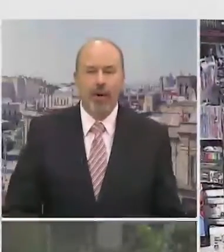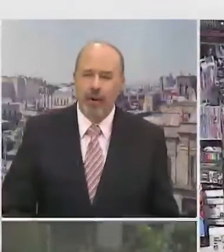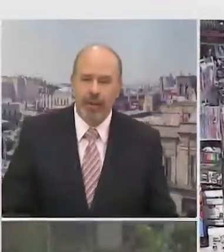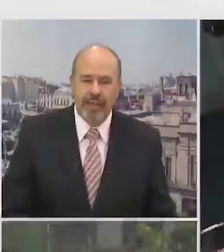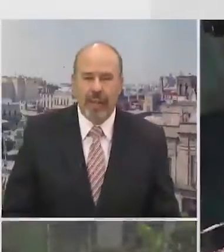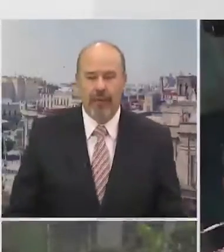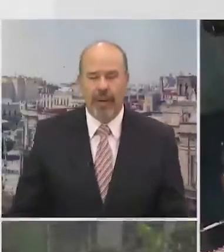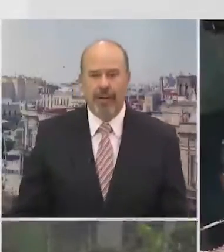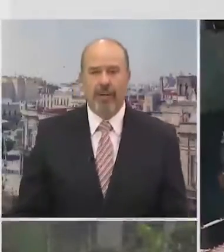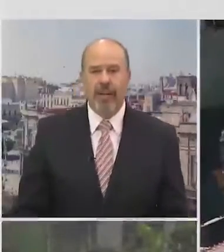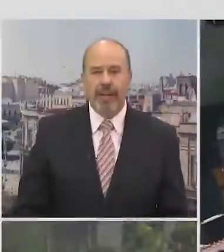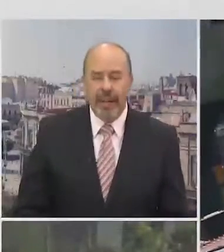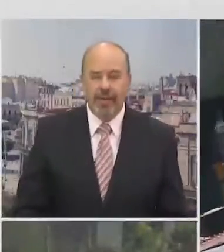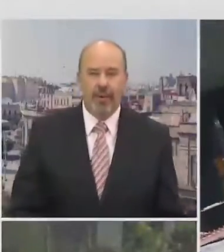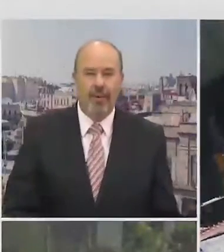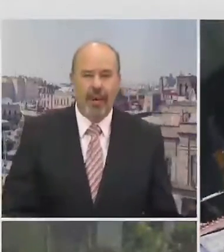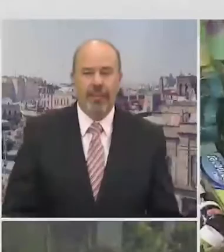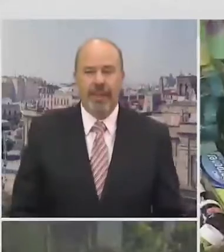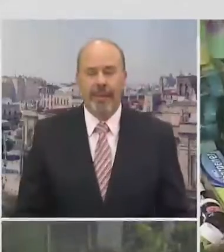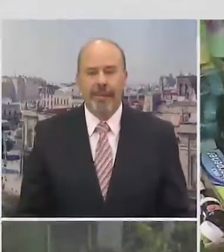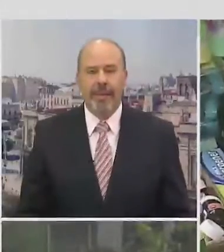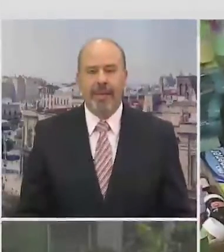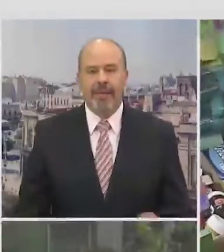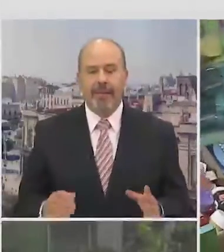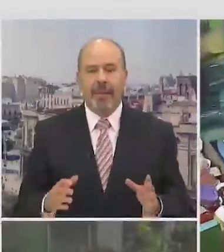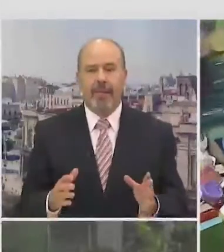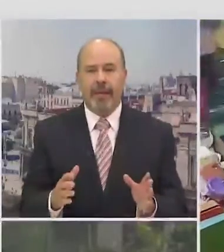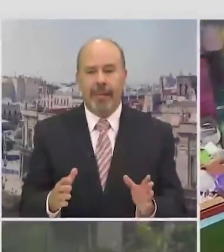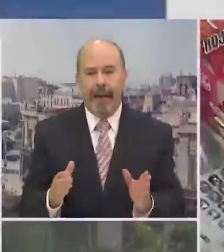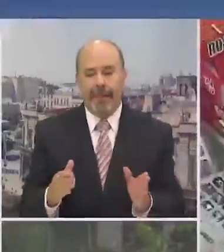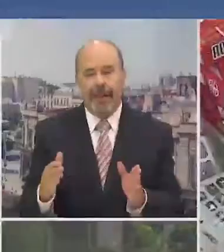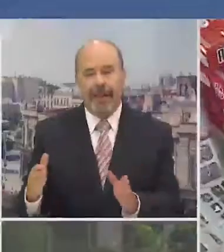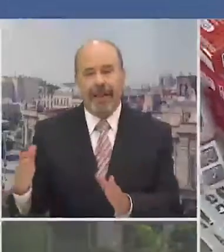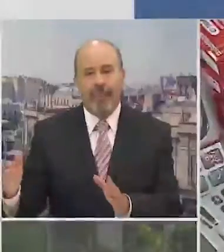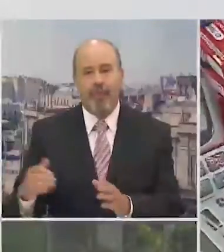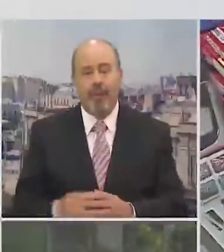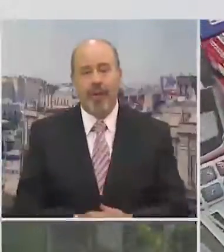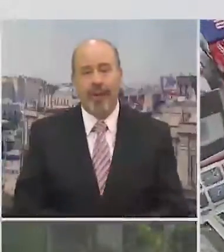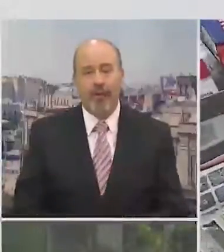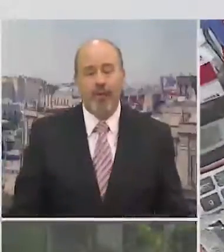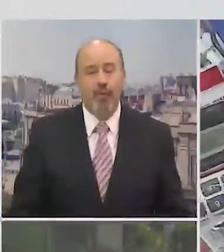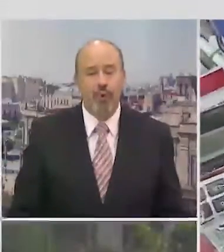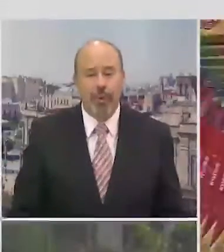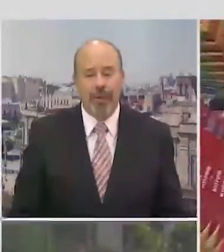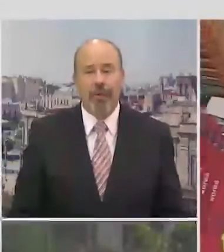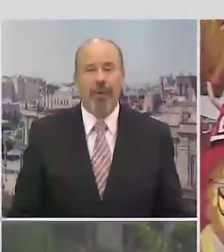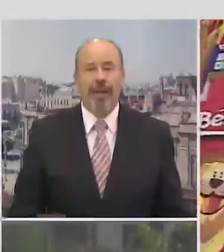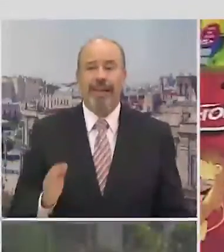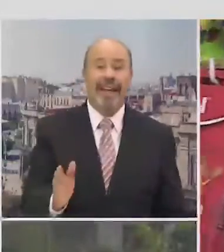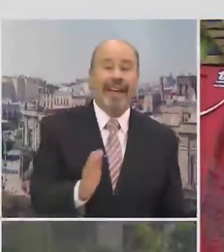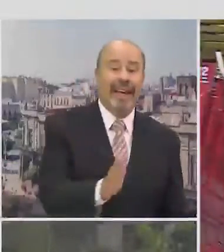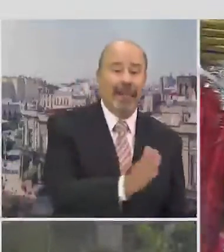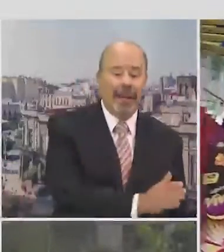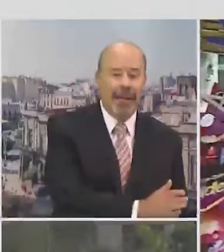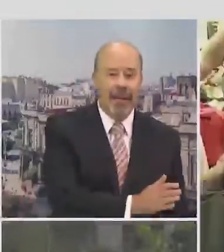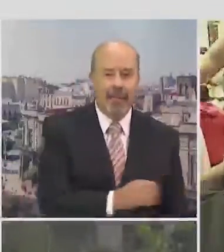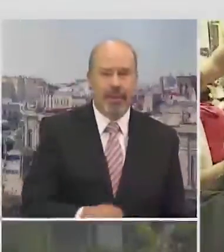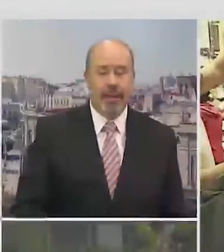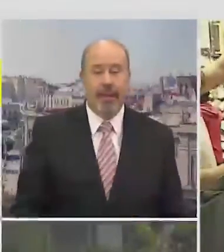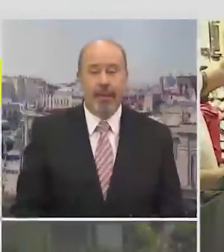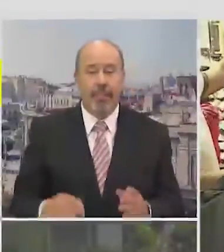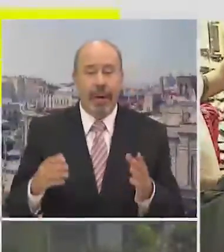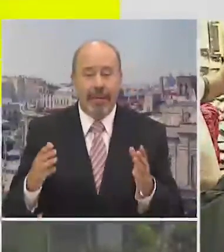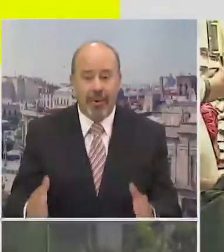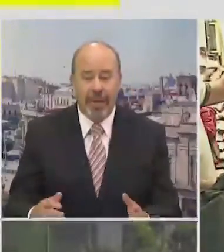no se está logrando y esto lamentablemente nos habla de que traemos un rezago mucho mayor del que ya veníamos